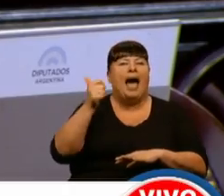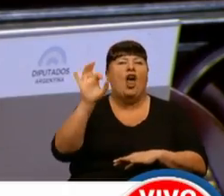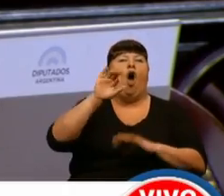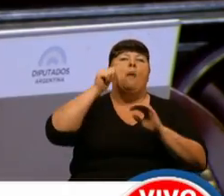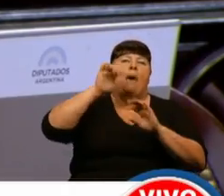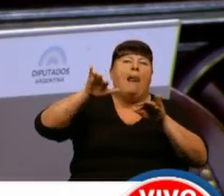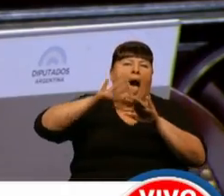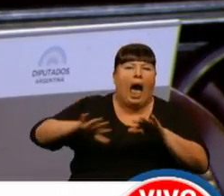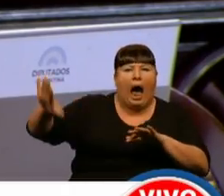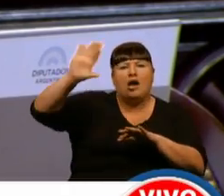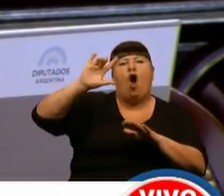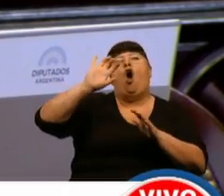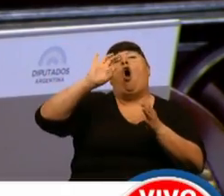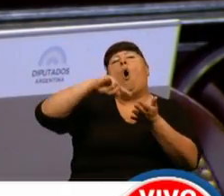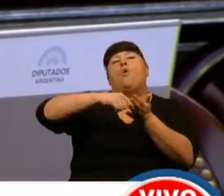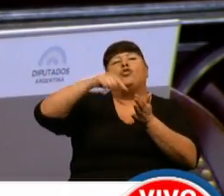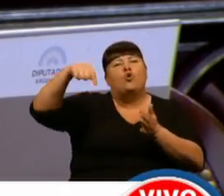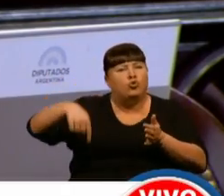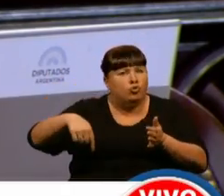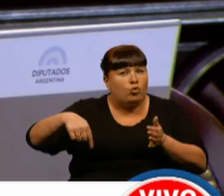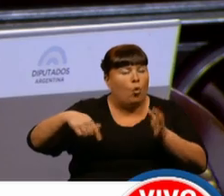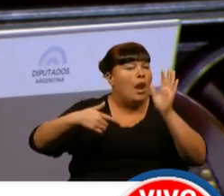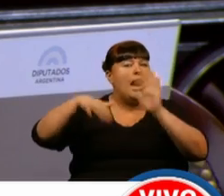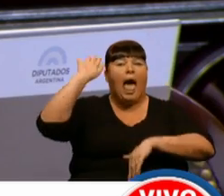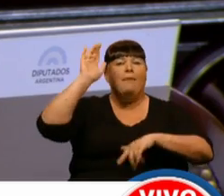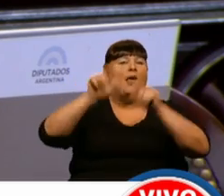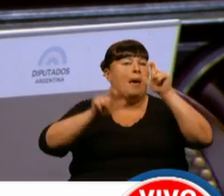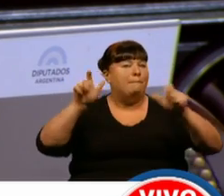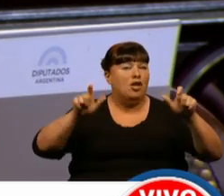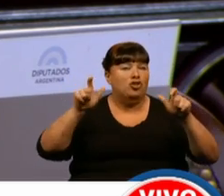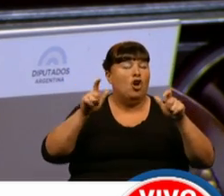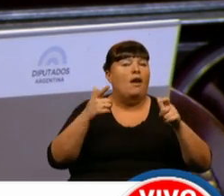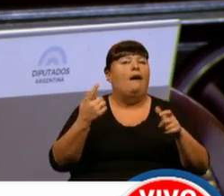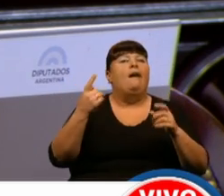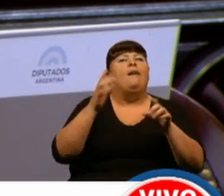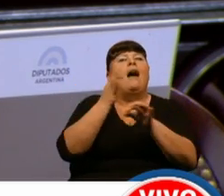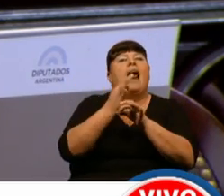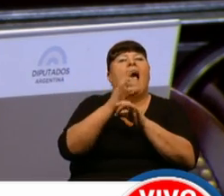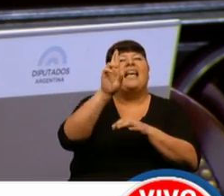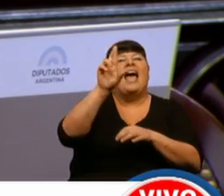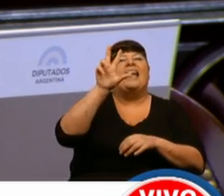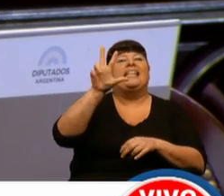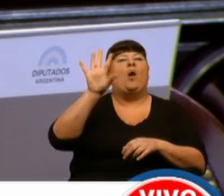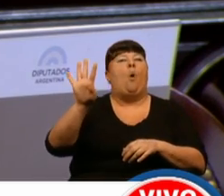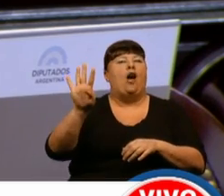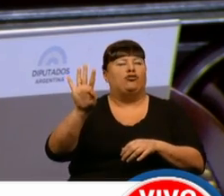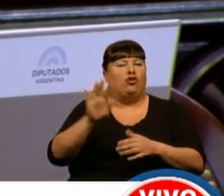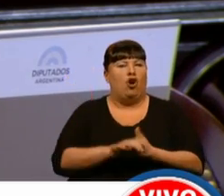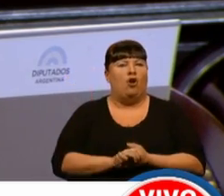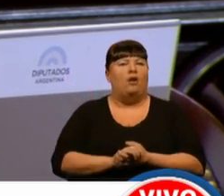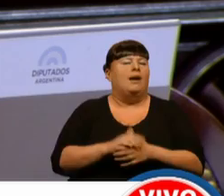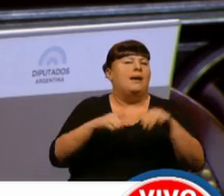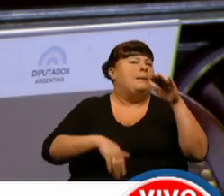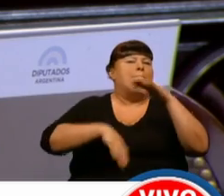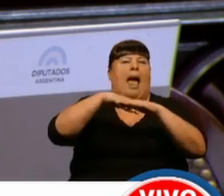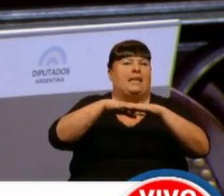costa atlántica o en el sur de buenos aires la mayoría de los usuarios se encuentran en la categoría r3 4 que